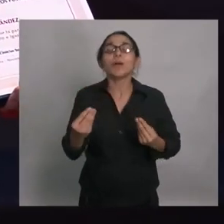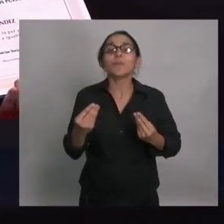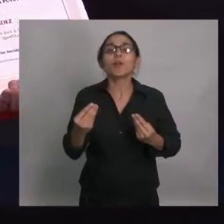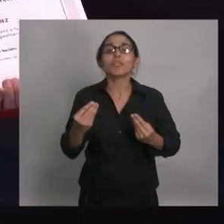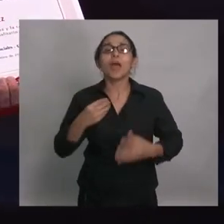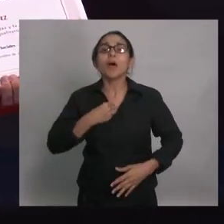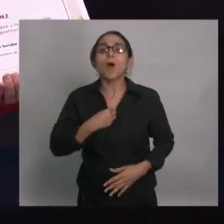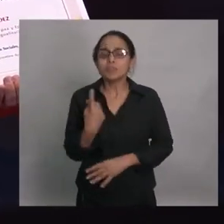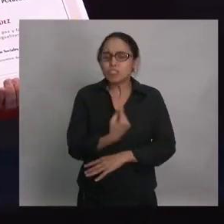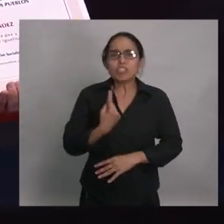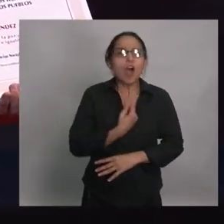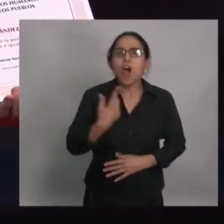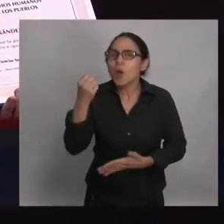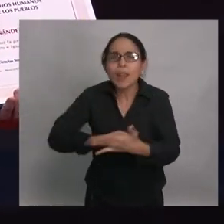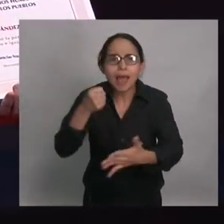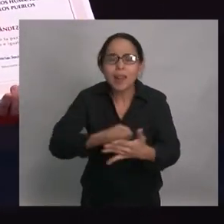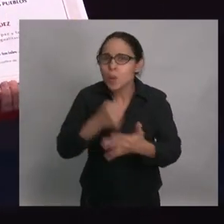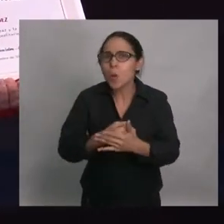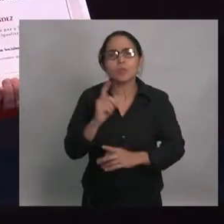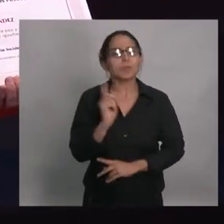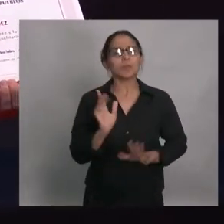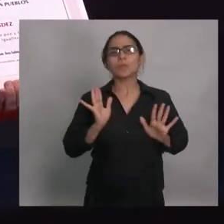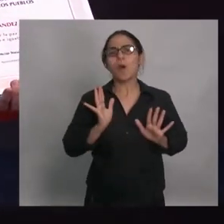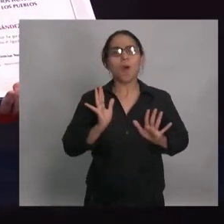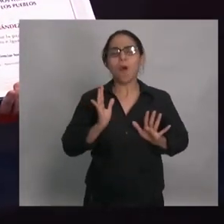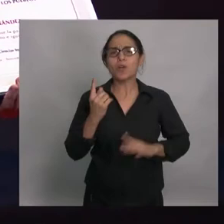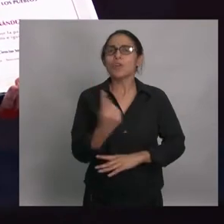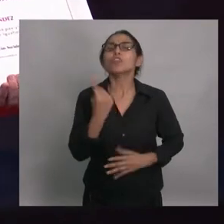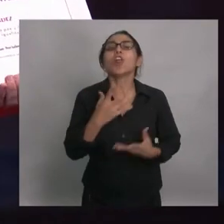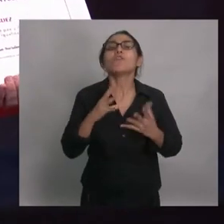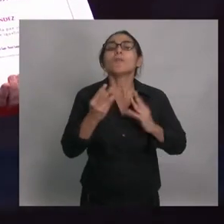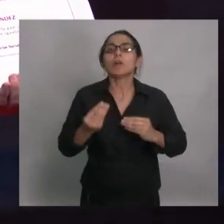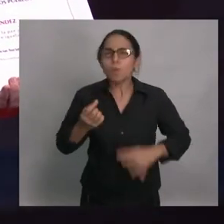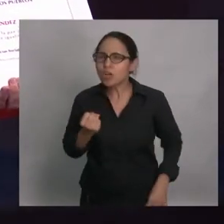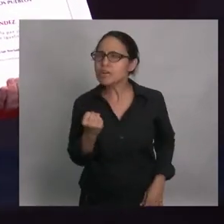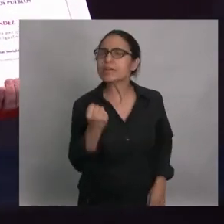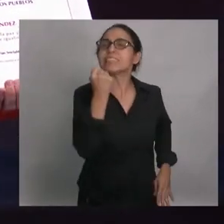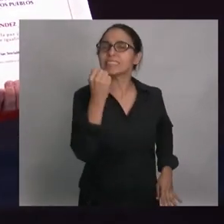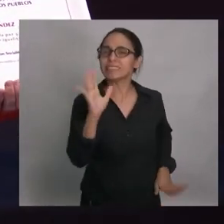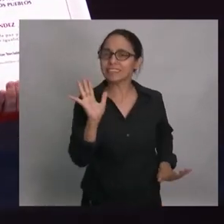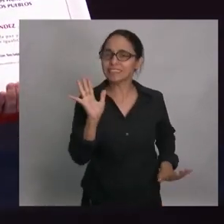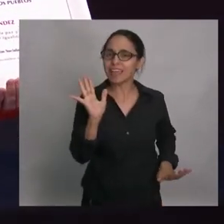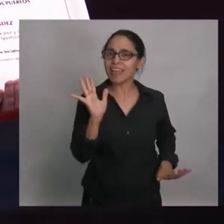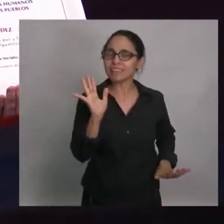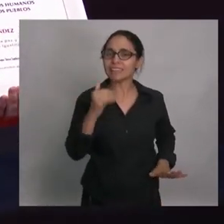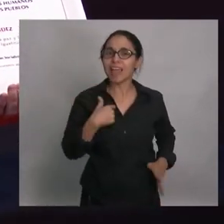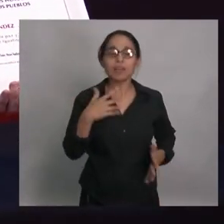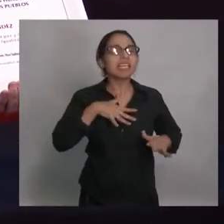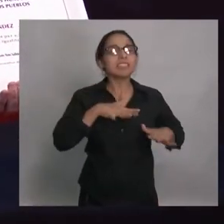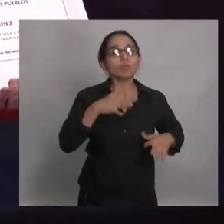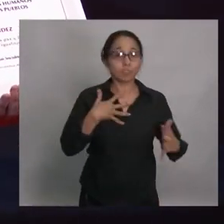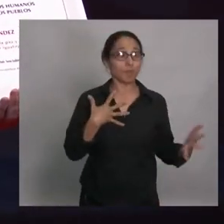lucha sólo con la unidad solo con la resistencia y pienso que el caso de los cinco muestra